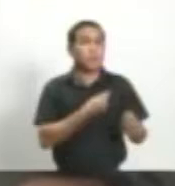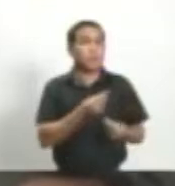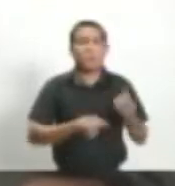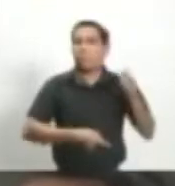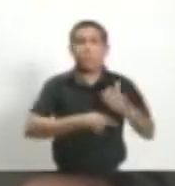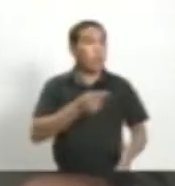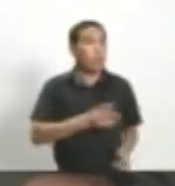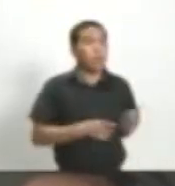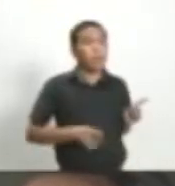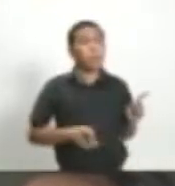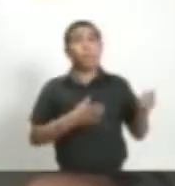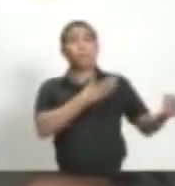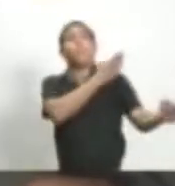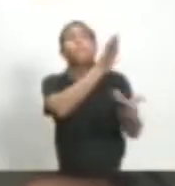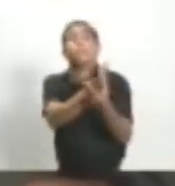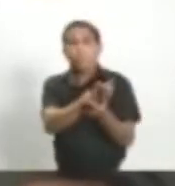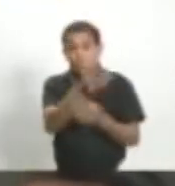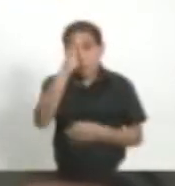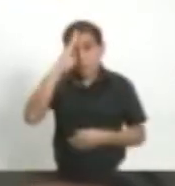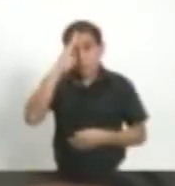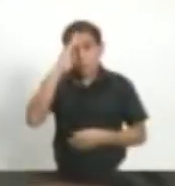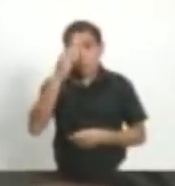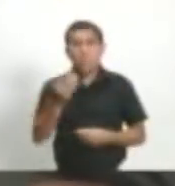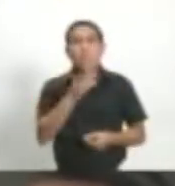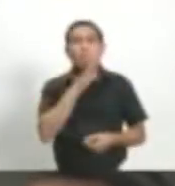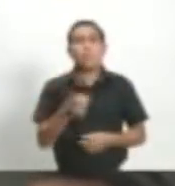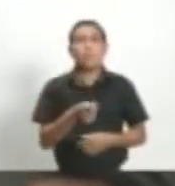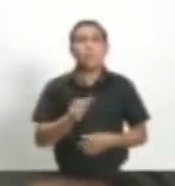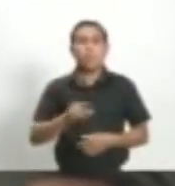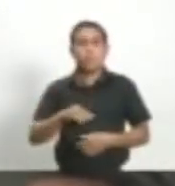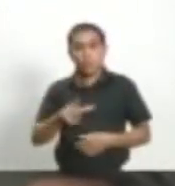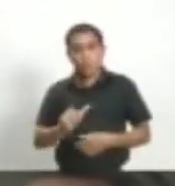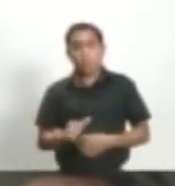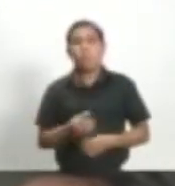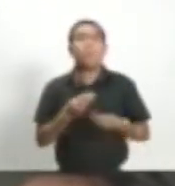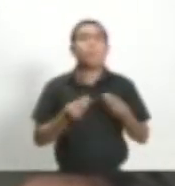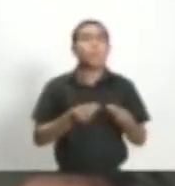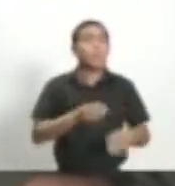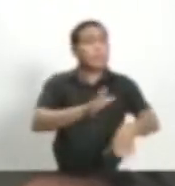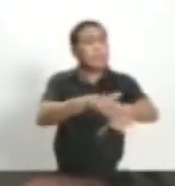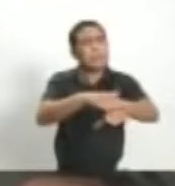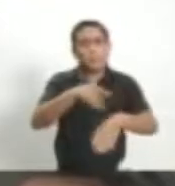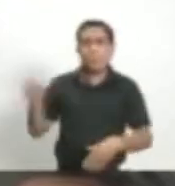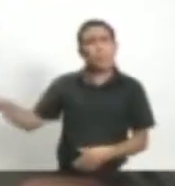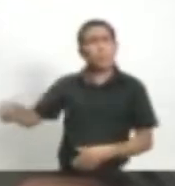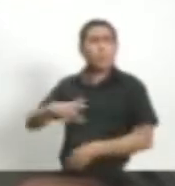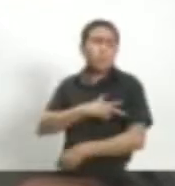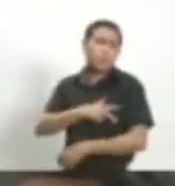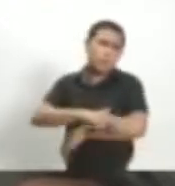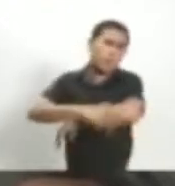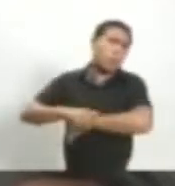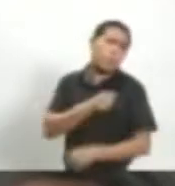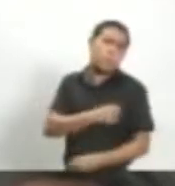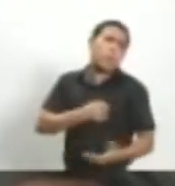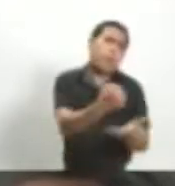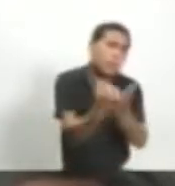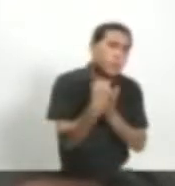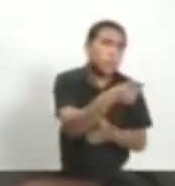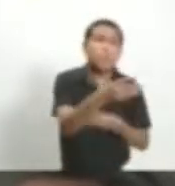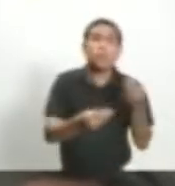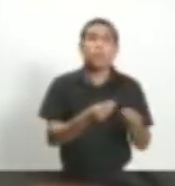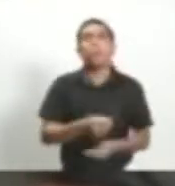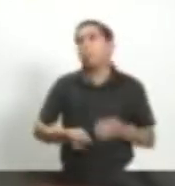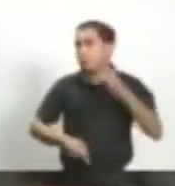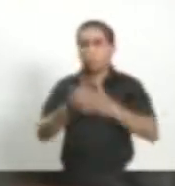en conocimiento de las autoridades, en este caso pues del grupo Gaula, la situación que se le venía presentando. Es asesorado y